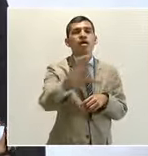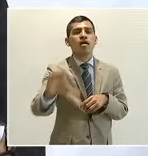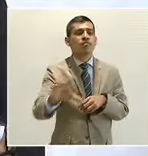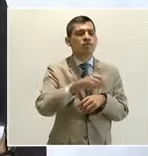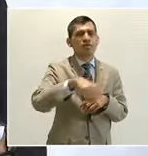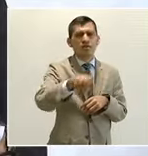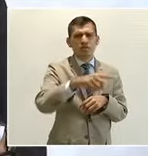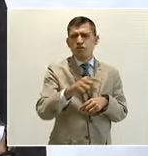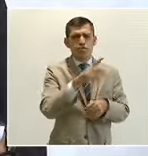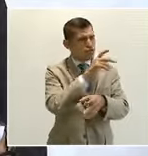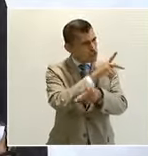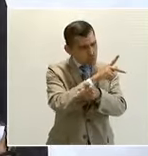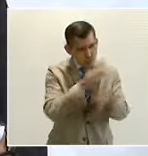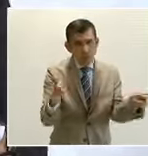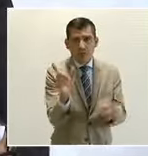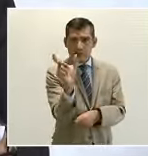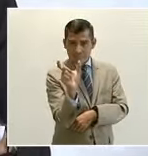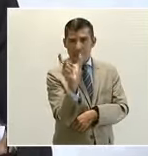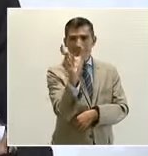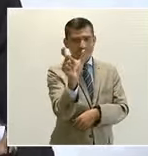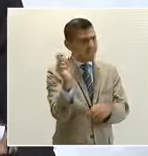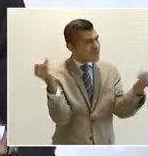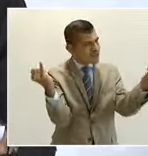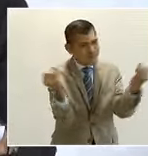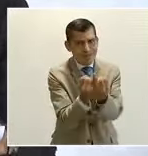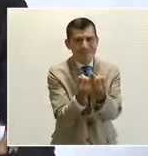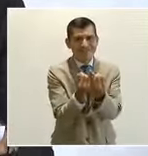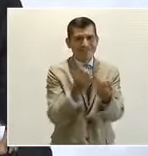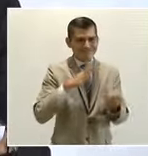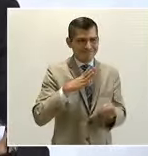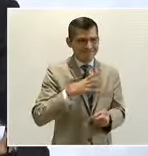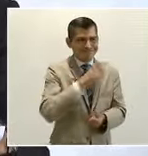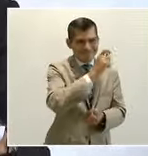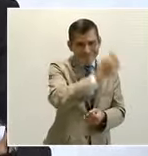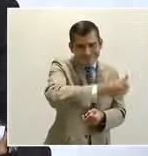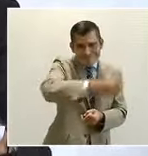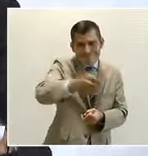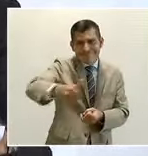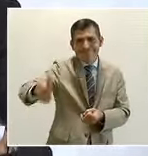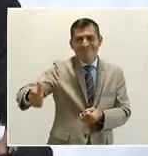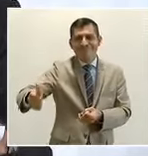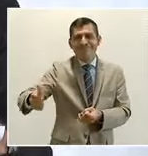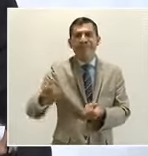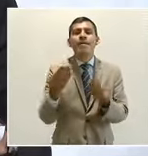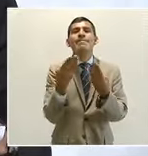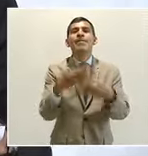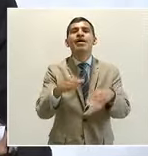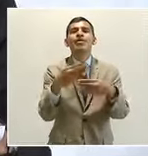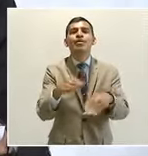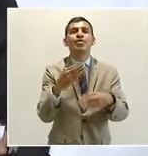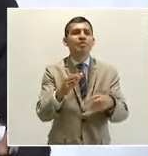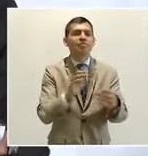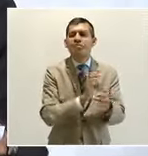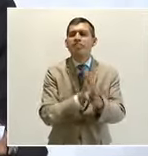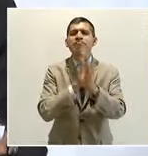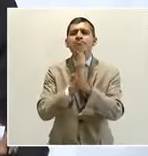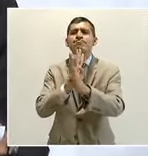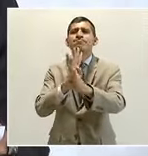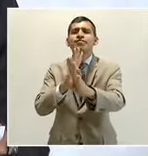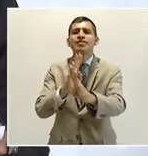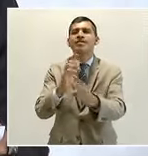esta tarjeta y van a ir a la sucursal del banco bienestar y van a sacar